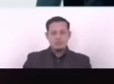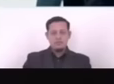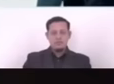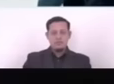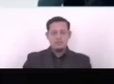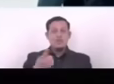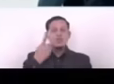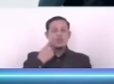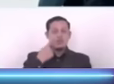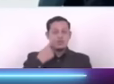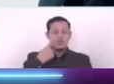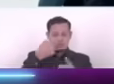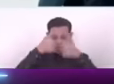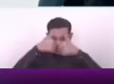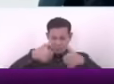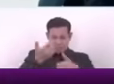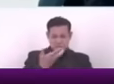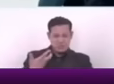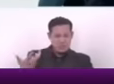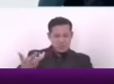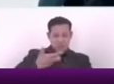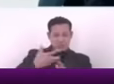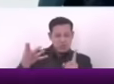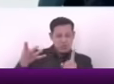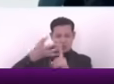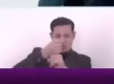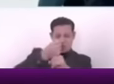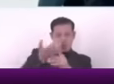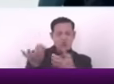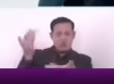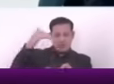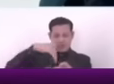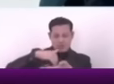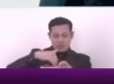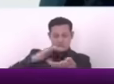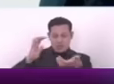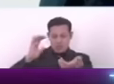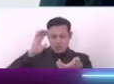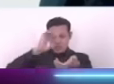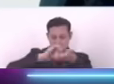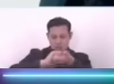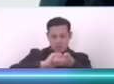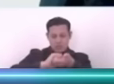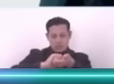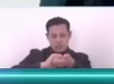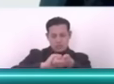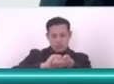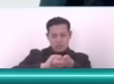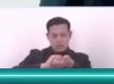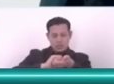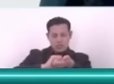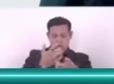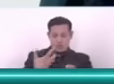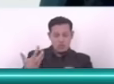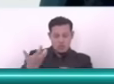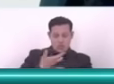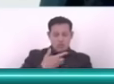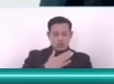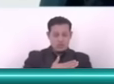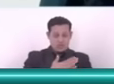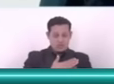en donde se configuró todo y logramos hacer una vez más una coalición y nosotros